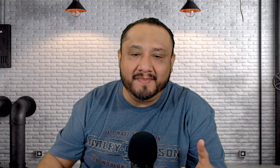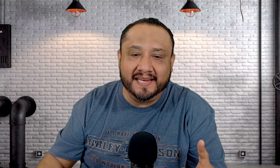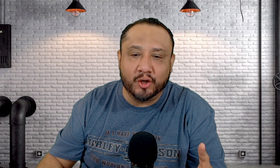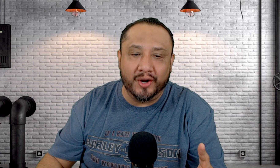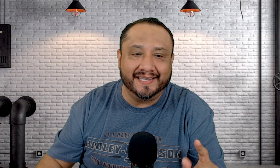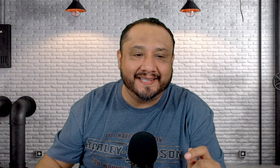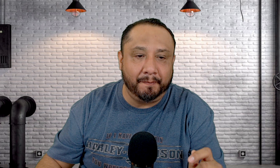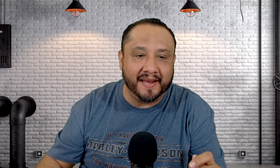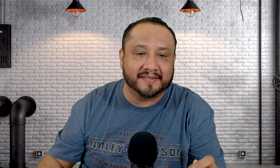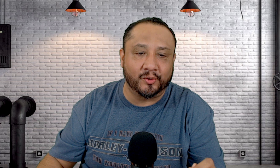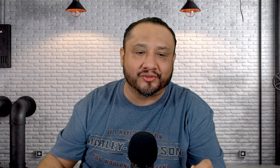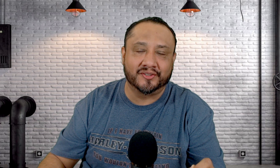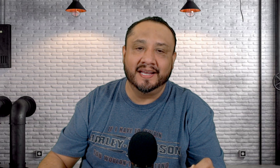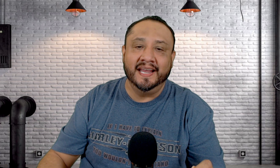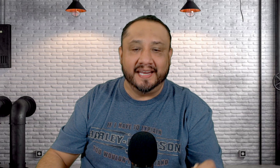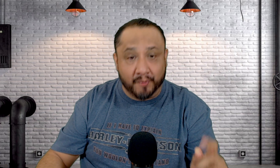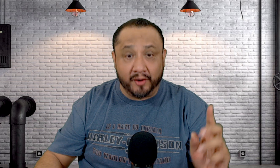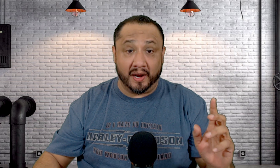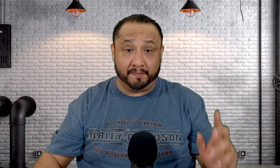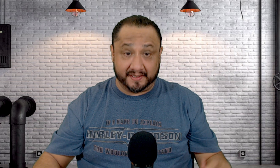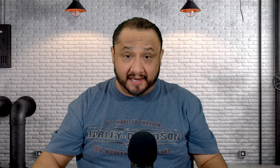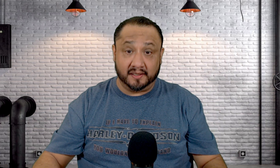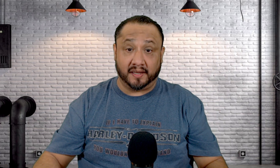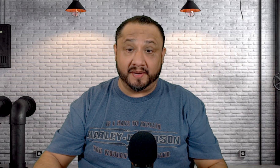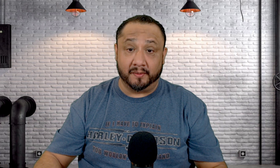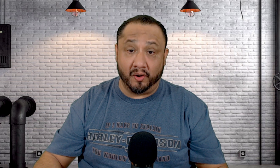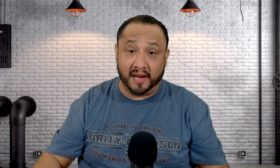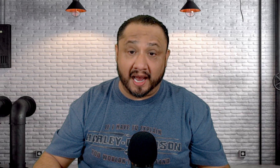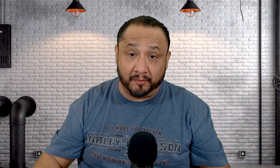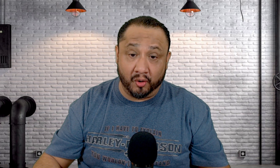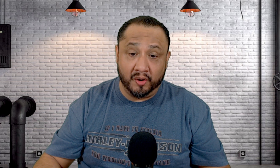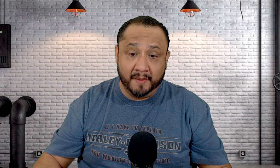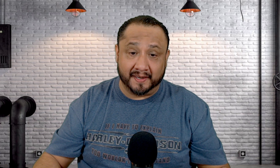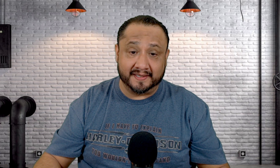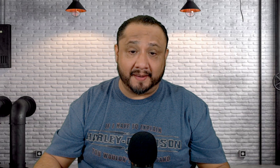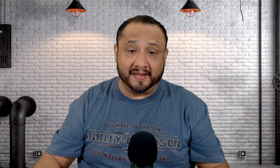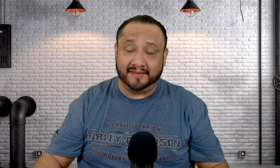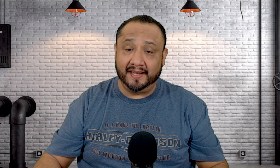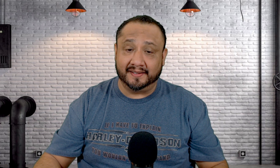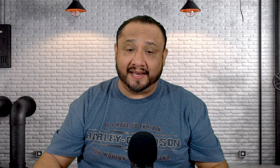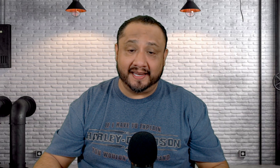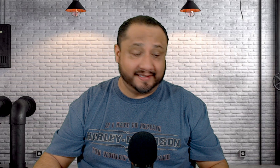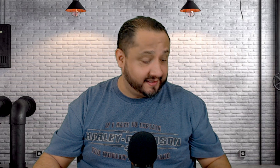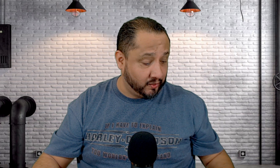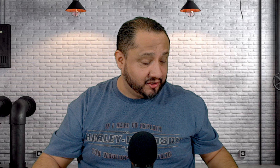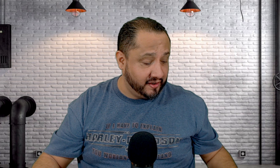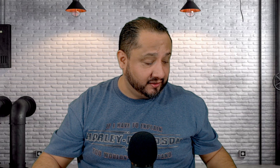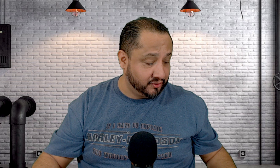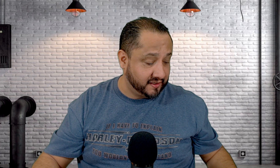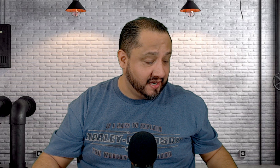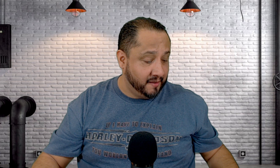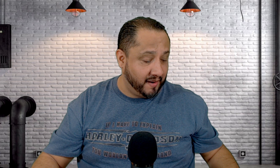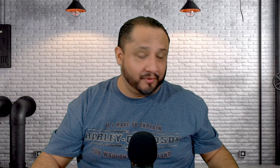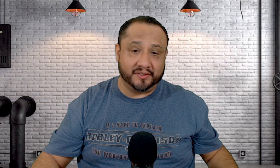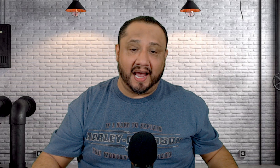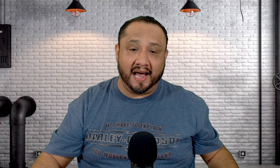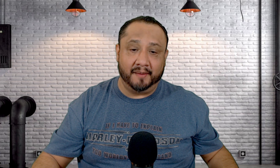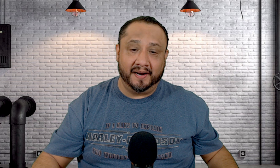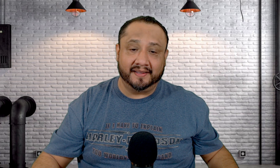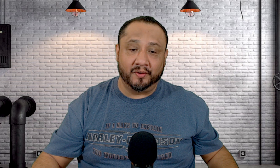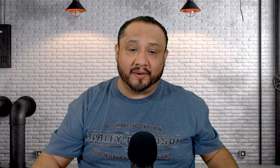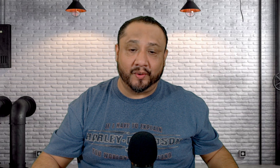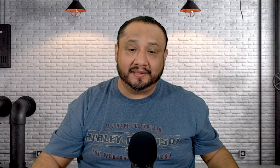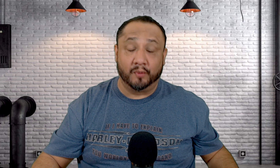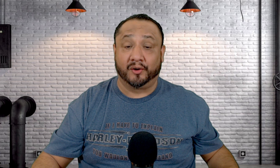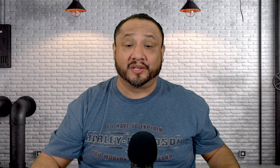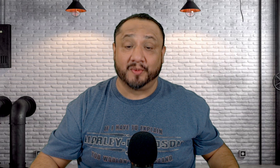mil millones de pesos. Y bueno, el presidente también habló precisamente de esta situación. Entonces vamos a ver